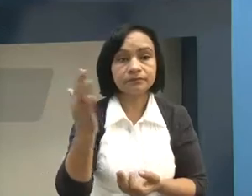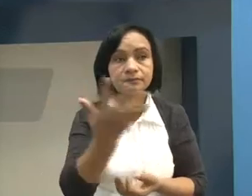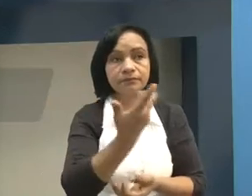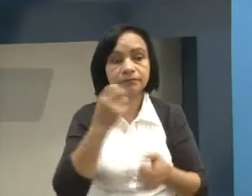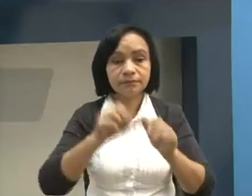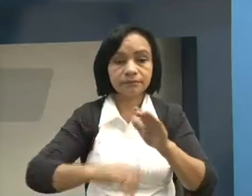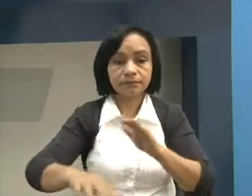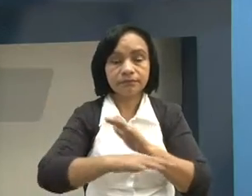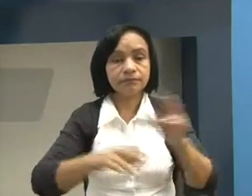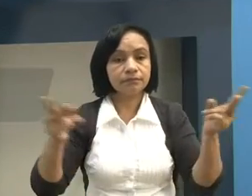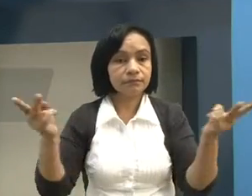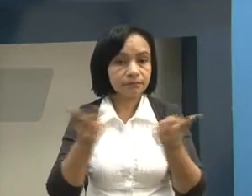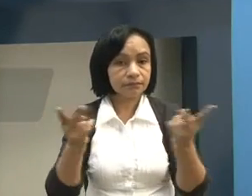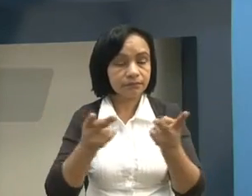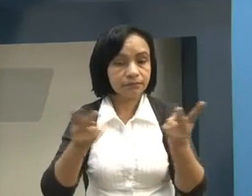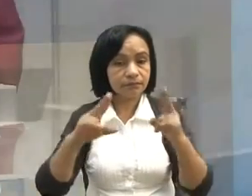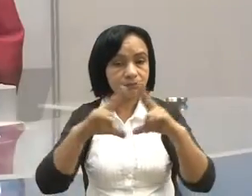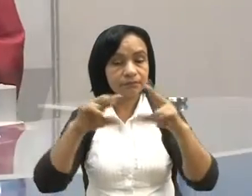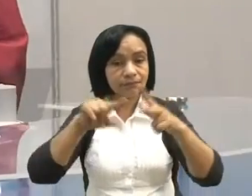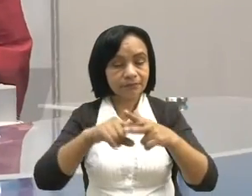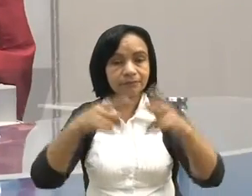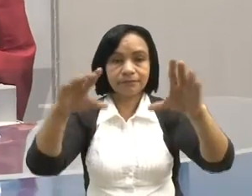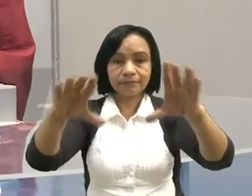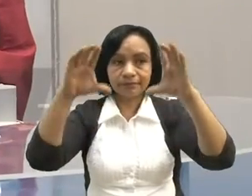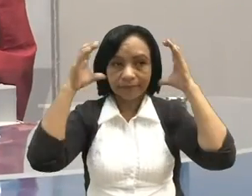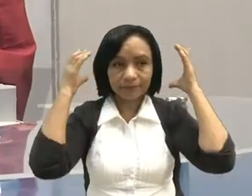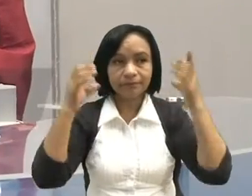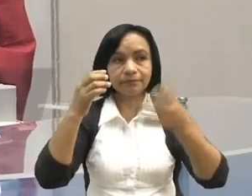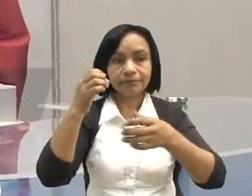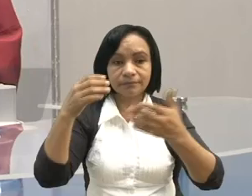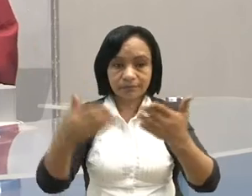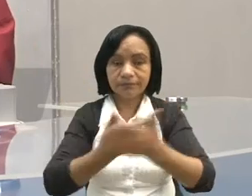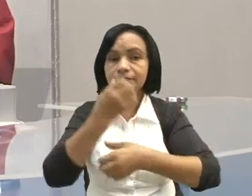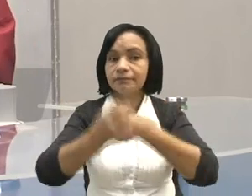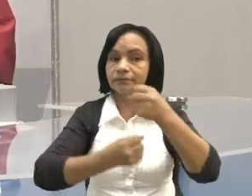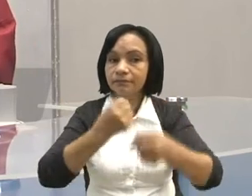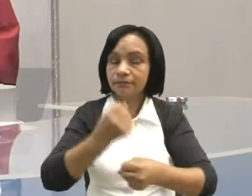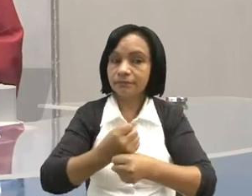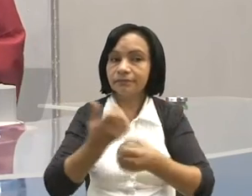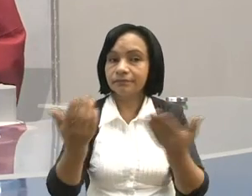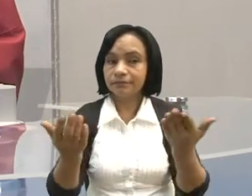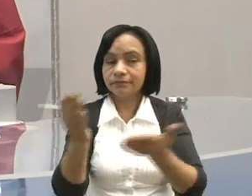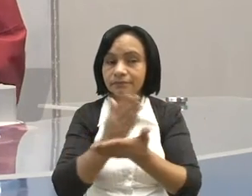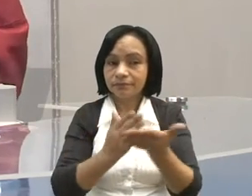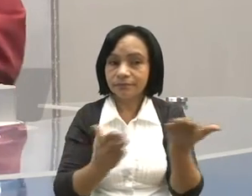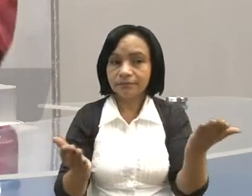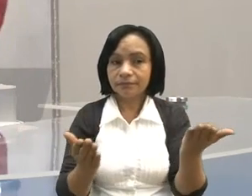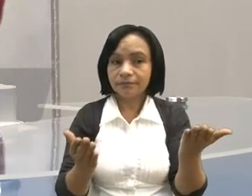la sociedad nicaragüense, iniciar el año escolar. A pesar de los pesares, a pesar de que